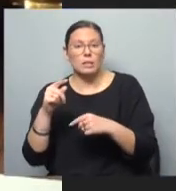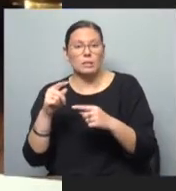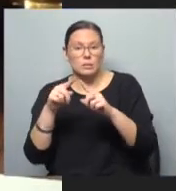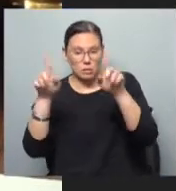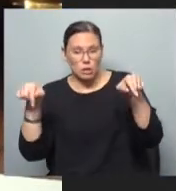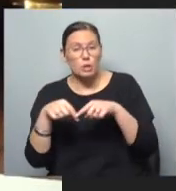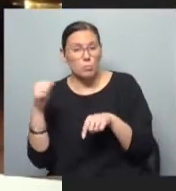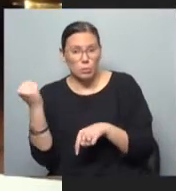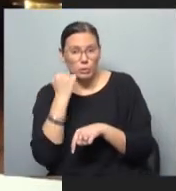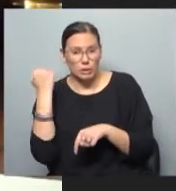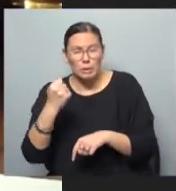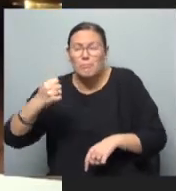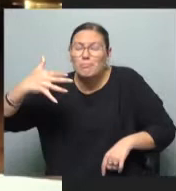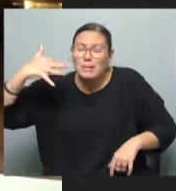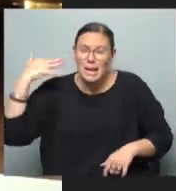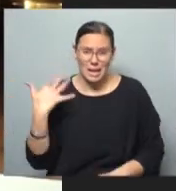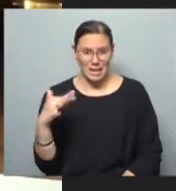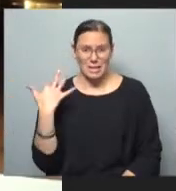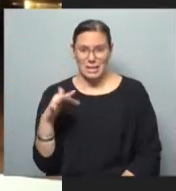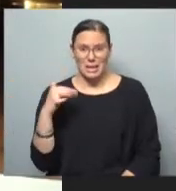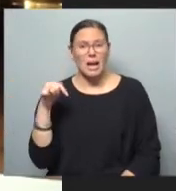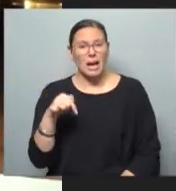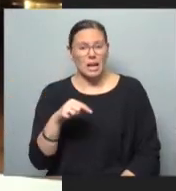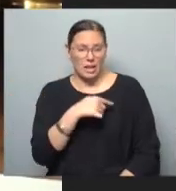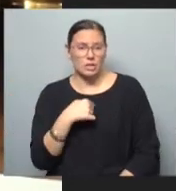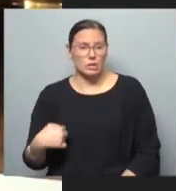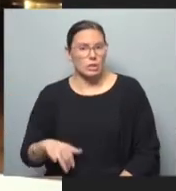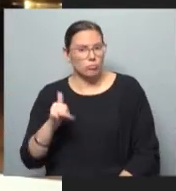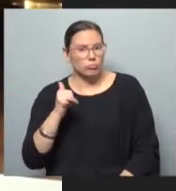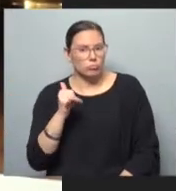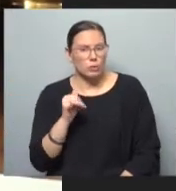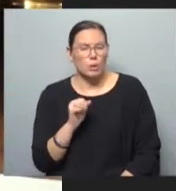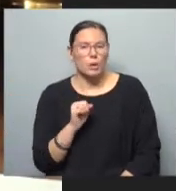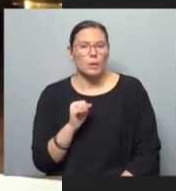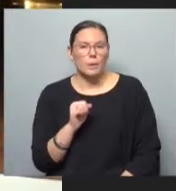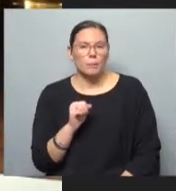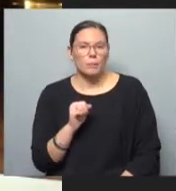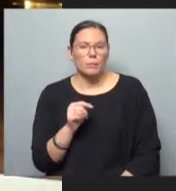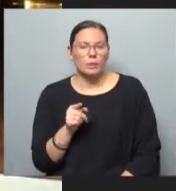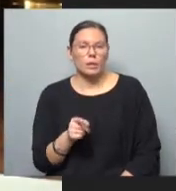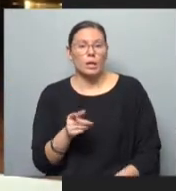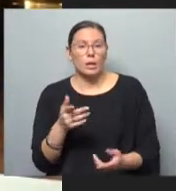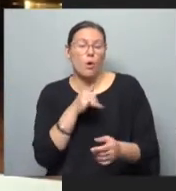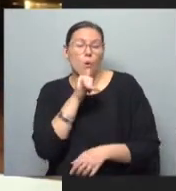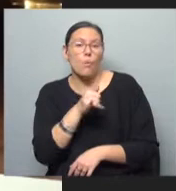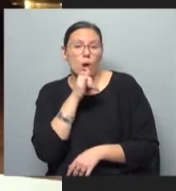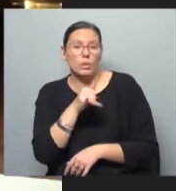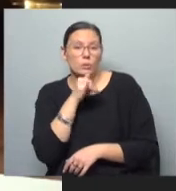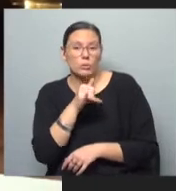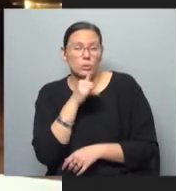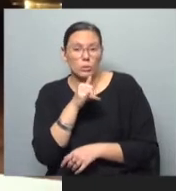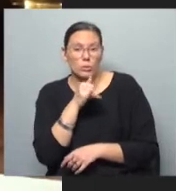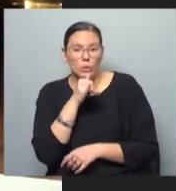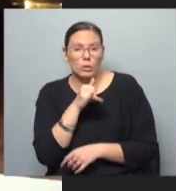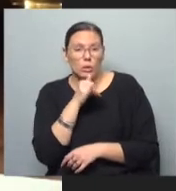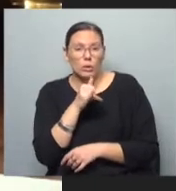destacados, importantes, valen muchísimo dinero aquí en China, sí, sin duda. Y bueno, todo esto que les cuento va